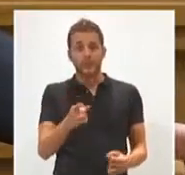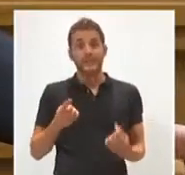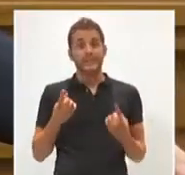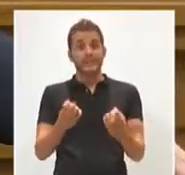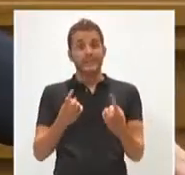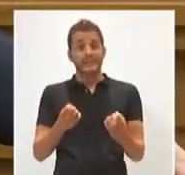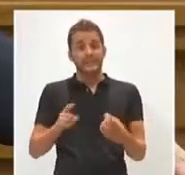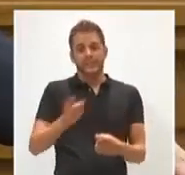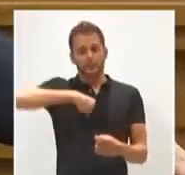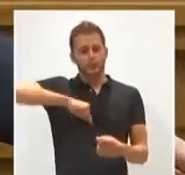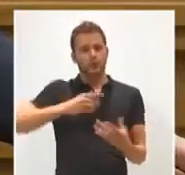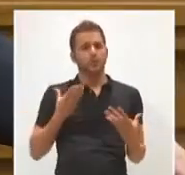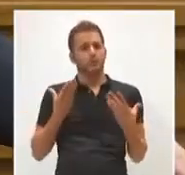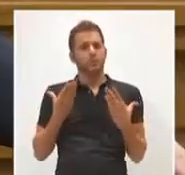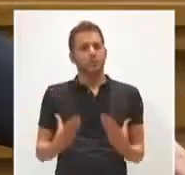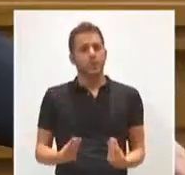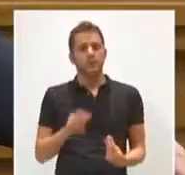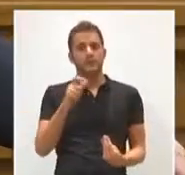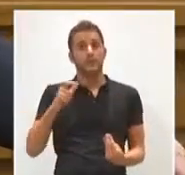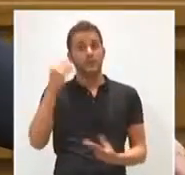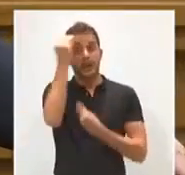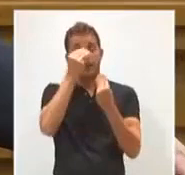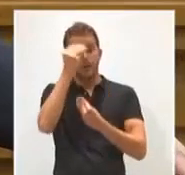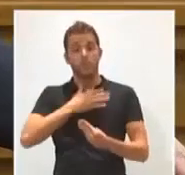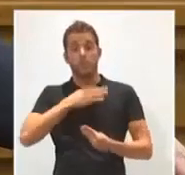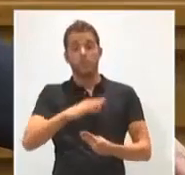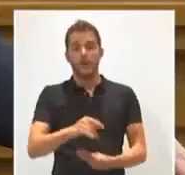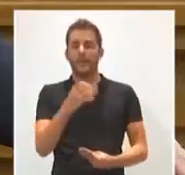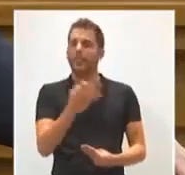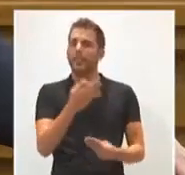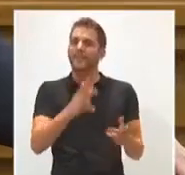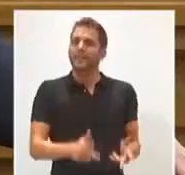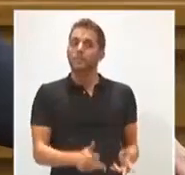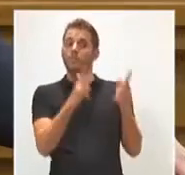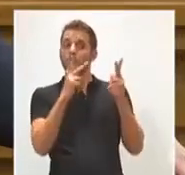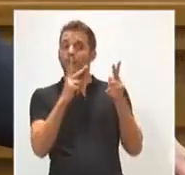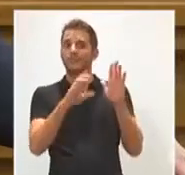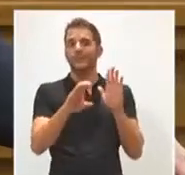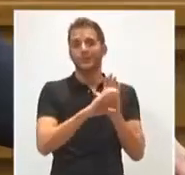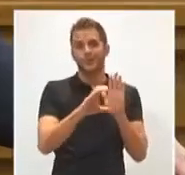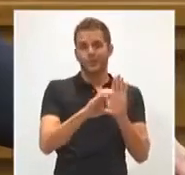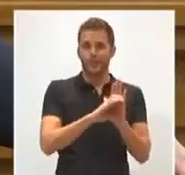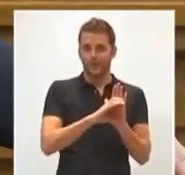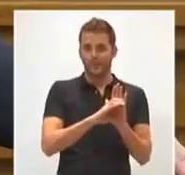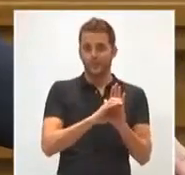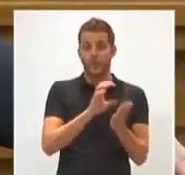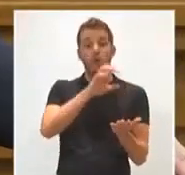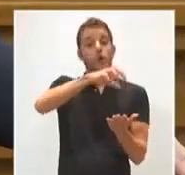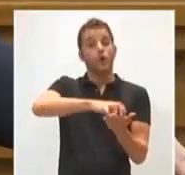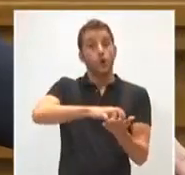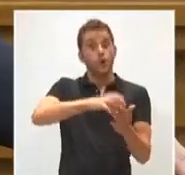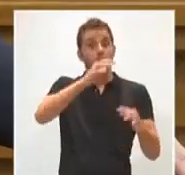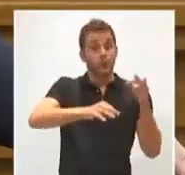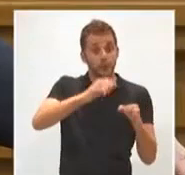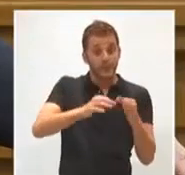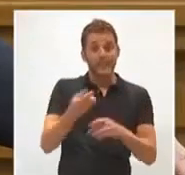estar pensando muchos siempre de la autorización constitucional de los órganos de justicia y